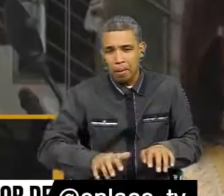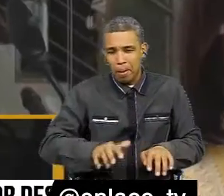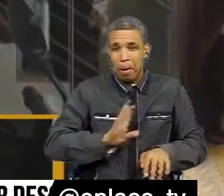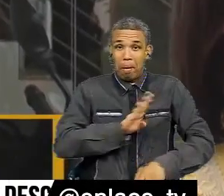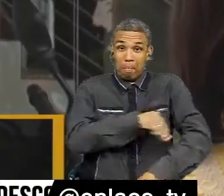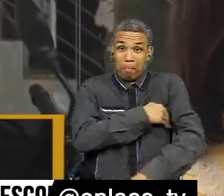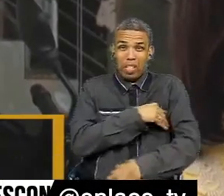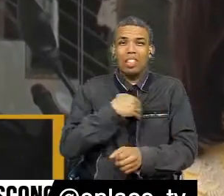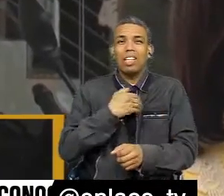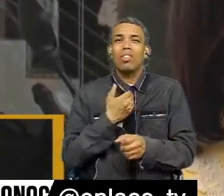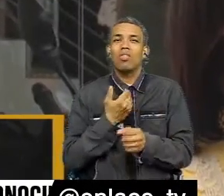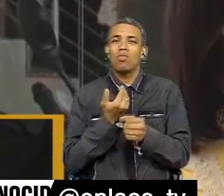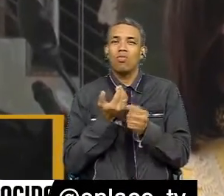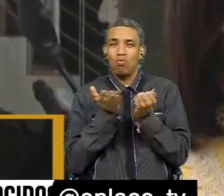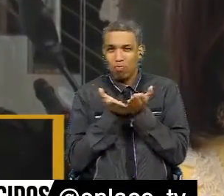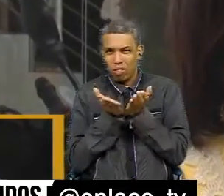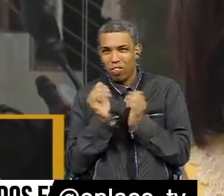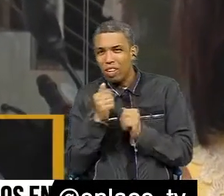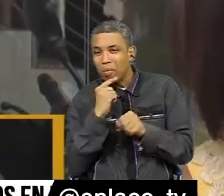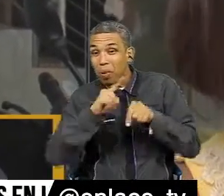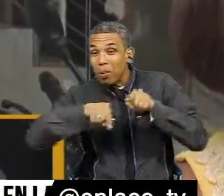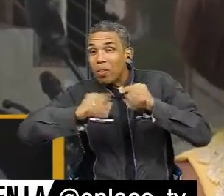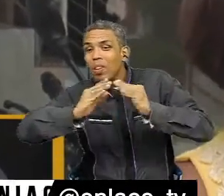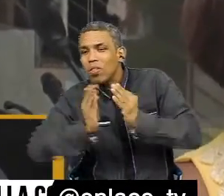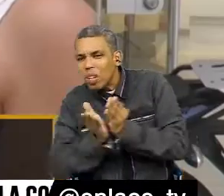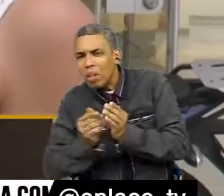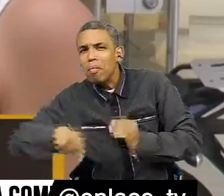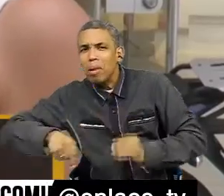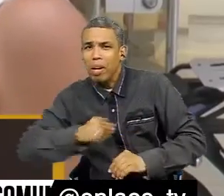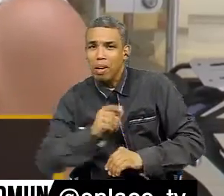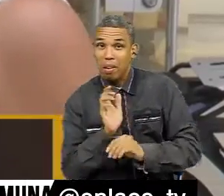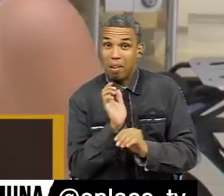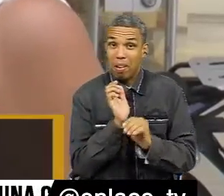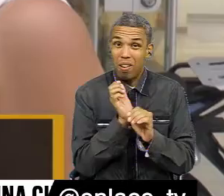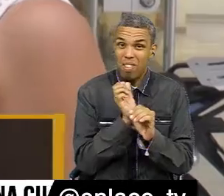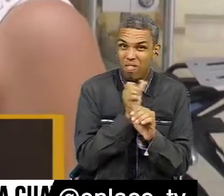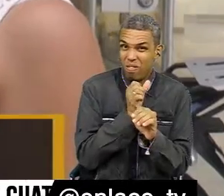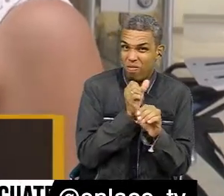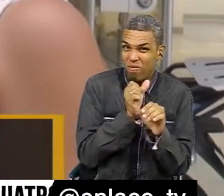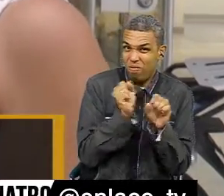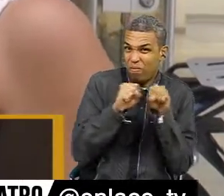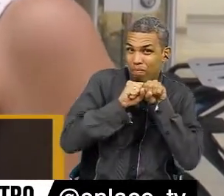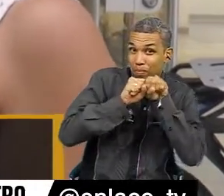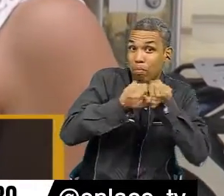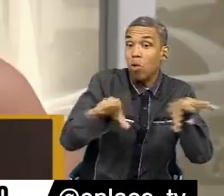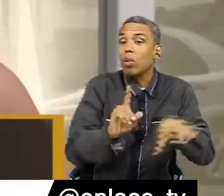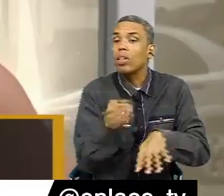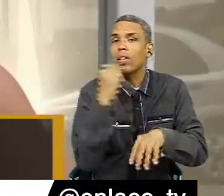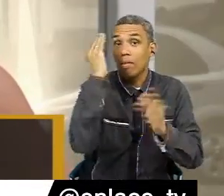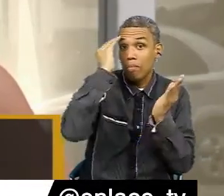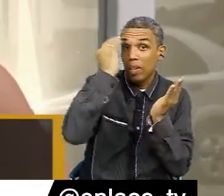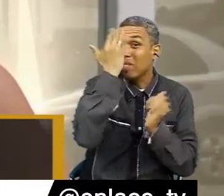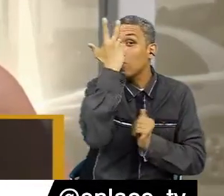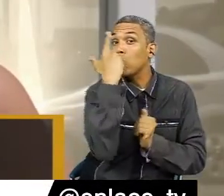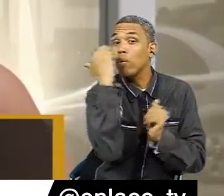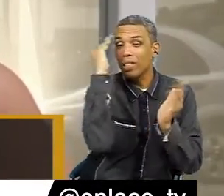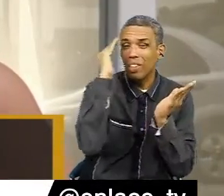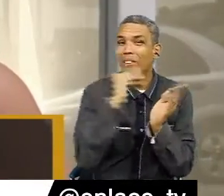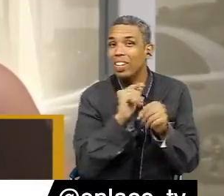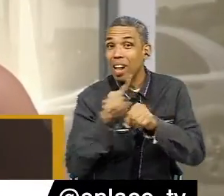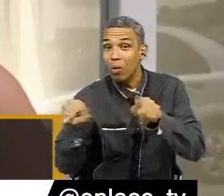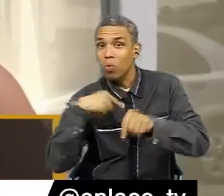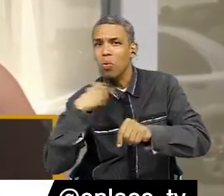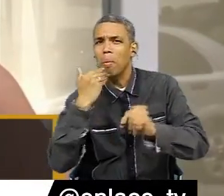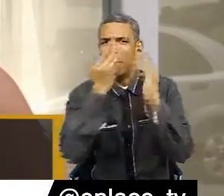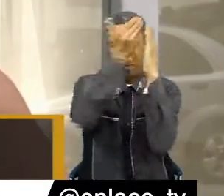que premia el esfuerzo en las instituciones educativas de carácter oficial que logren obtener un puntaje destacado en las pruebas SABER. Lo que ya dijo esta mañana en las